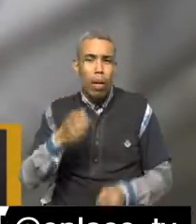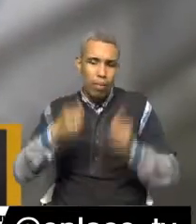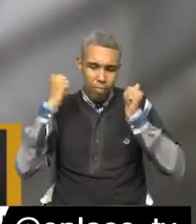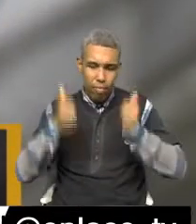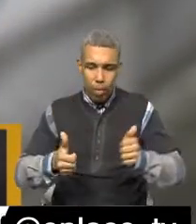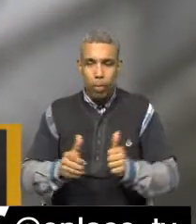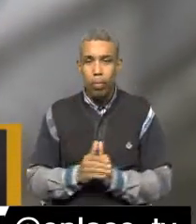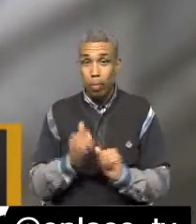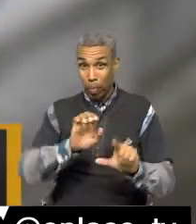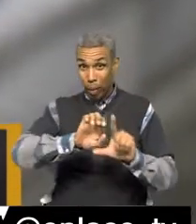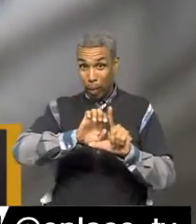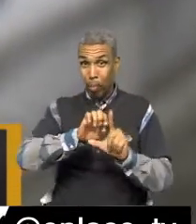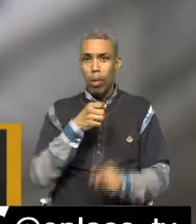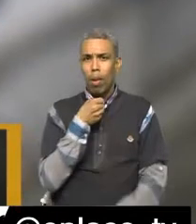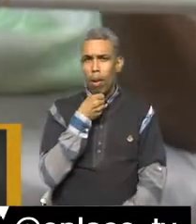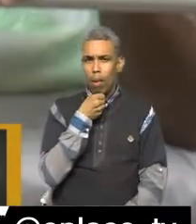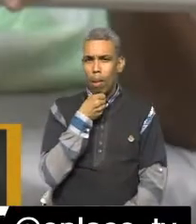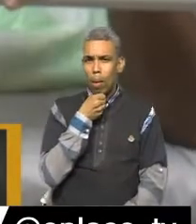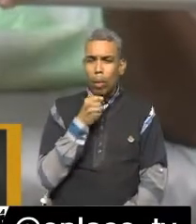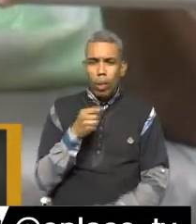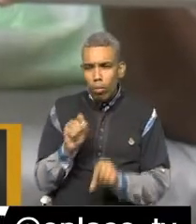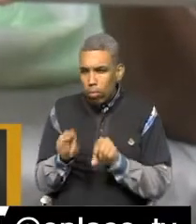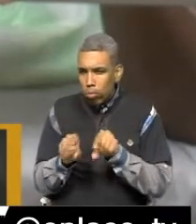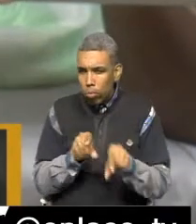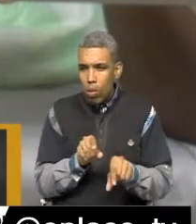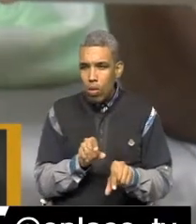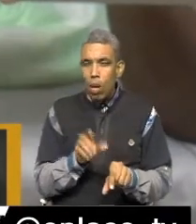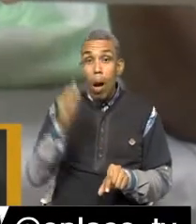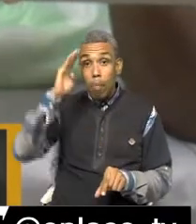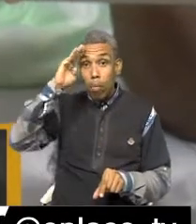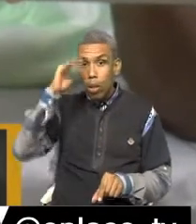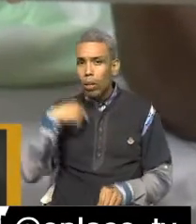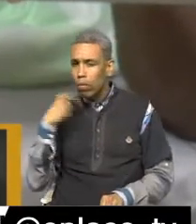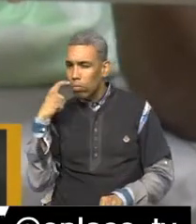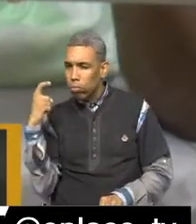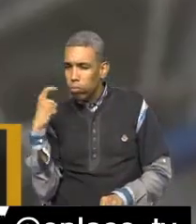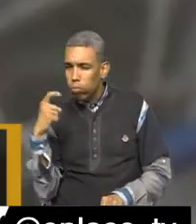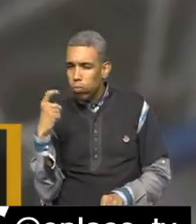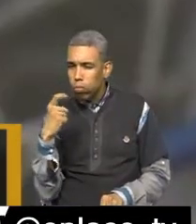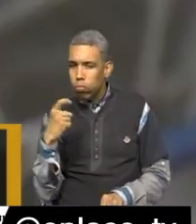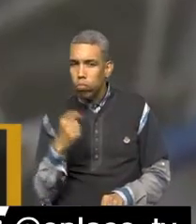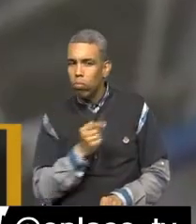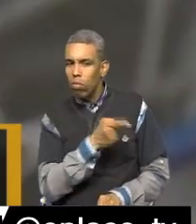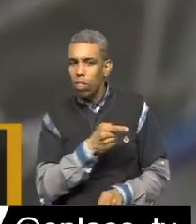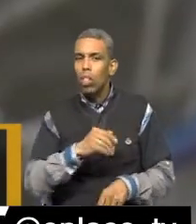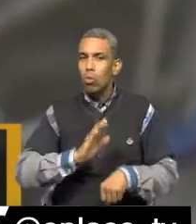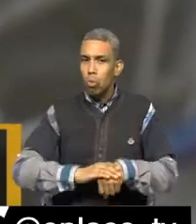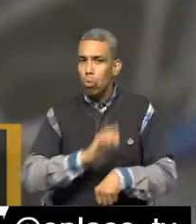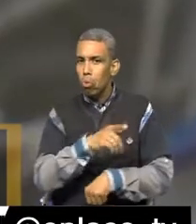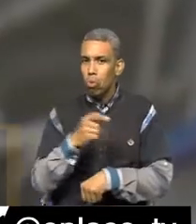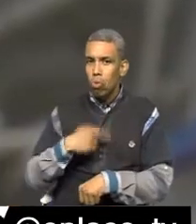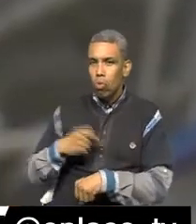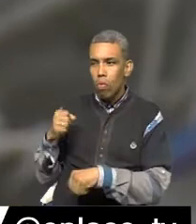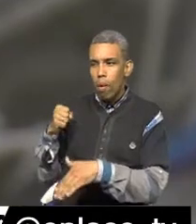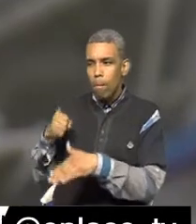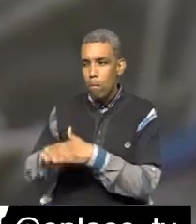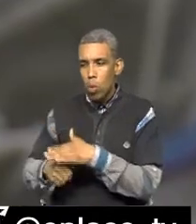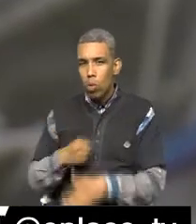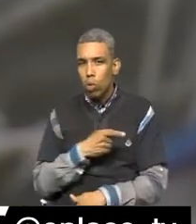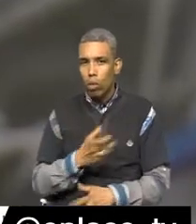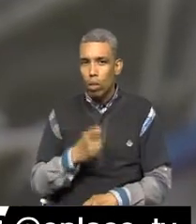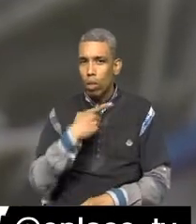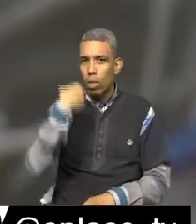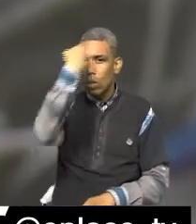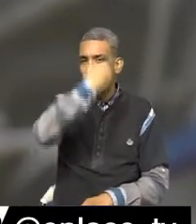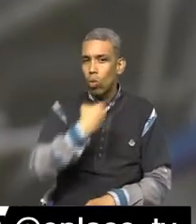de Enlace Noticias conoció que las autoridades adelantan las pesquisas correspondientes para dar con la captura del agresor, quien está plenamente